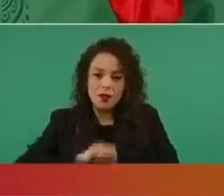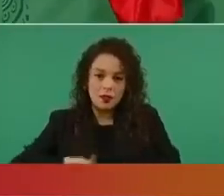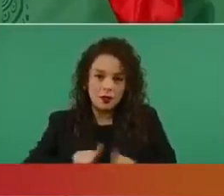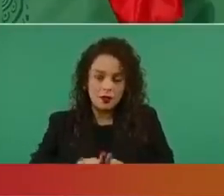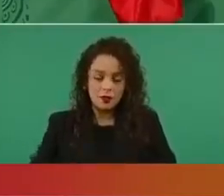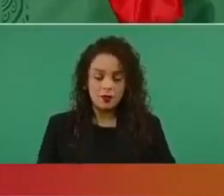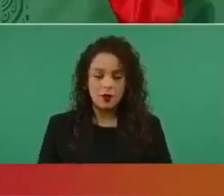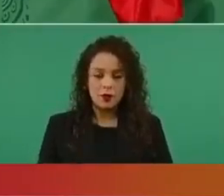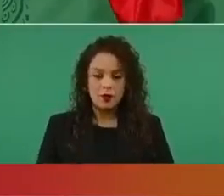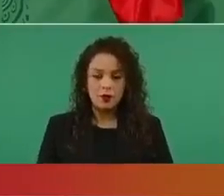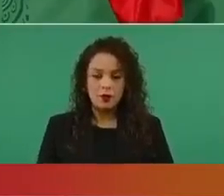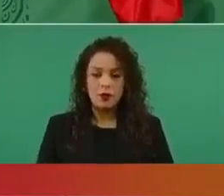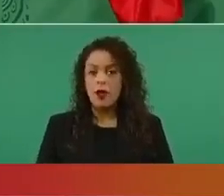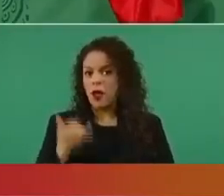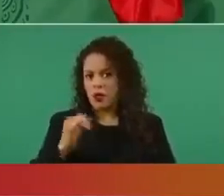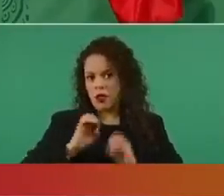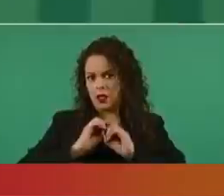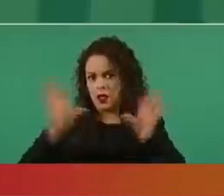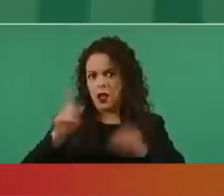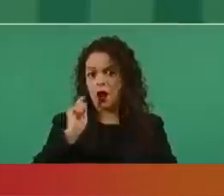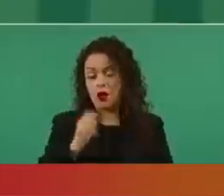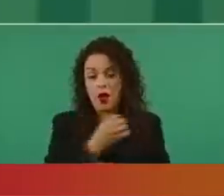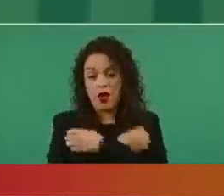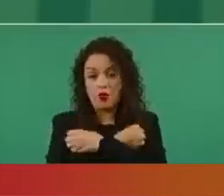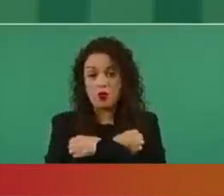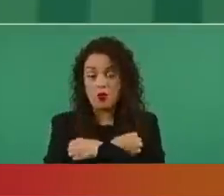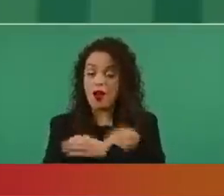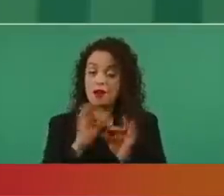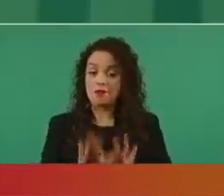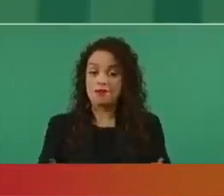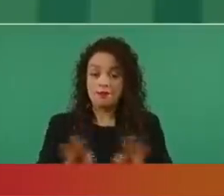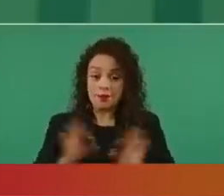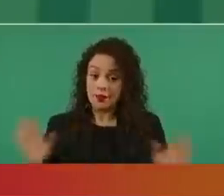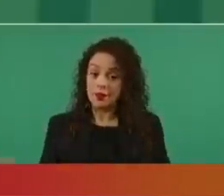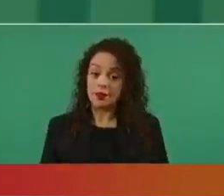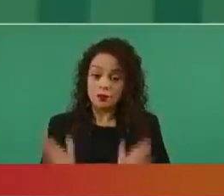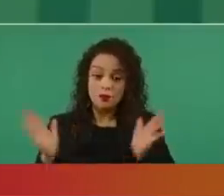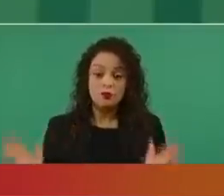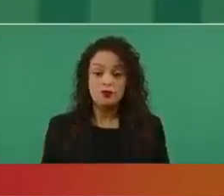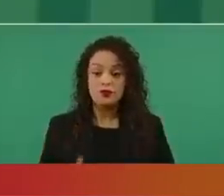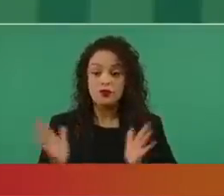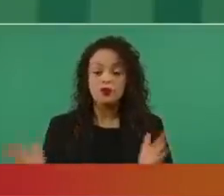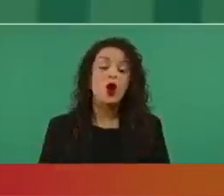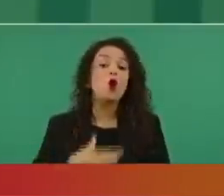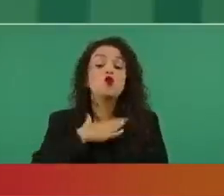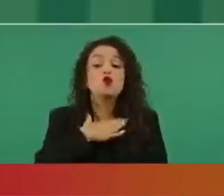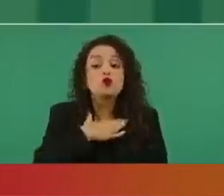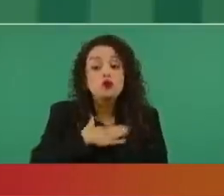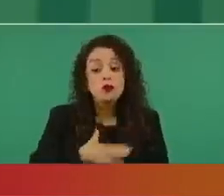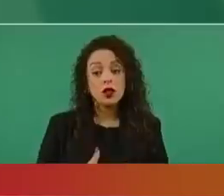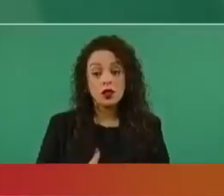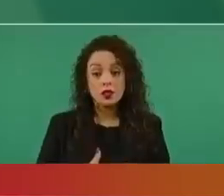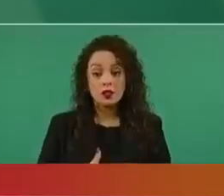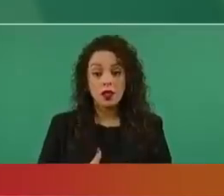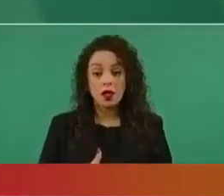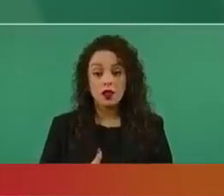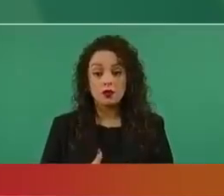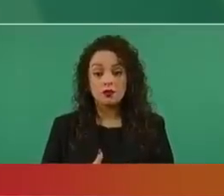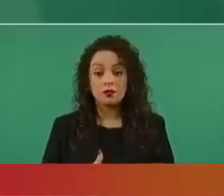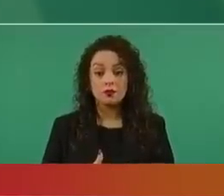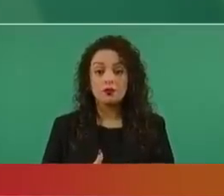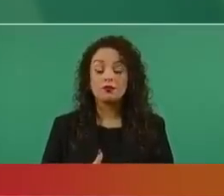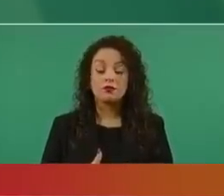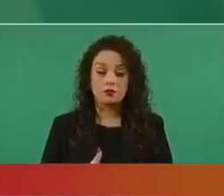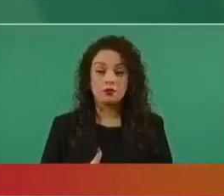y desde luego el impulso a la educación, justicia a